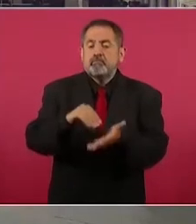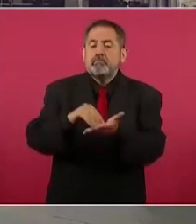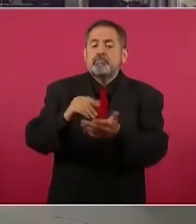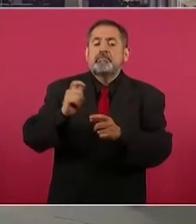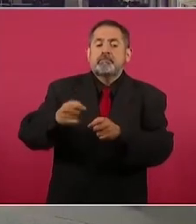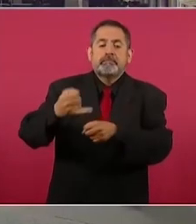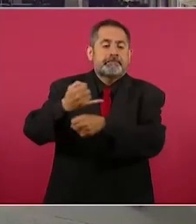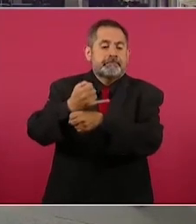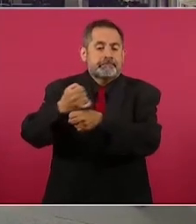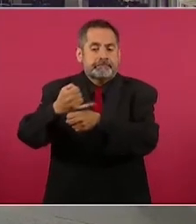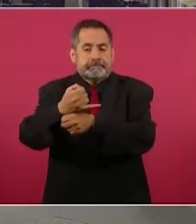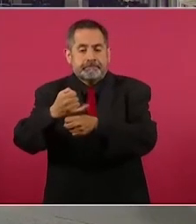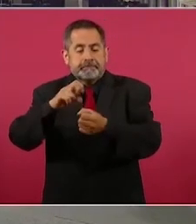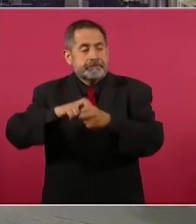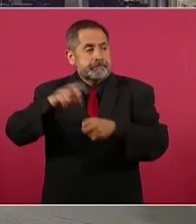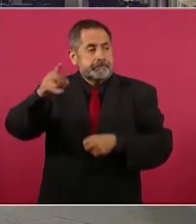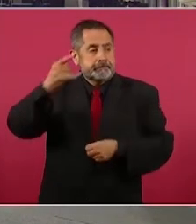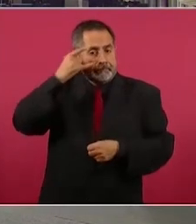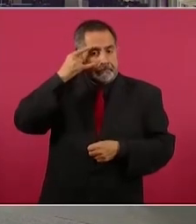en Campeche.